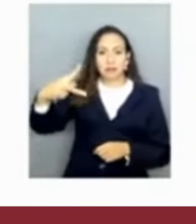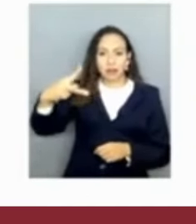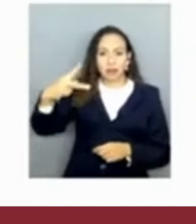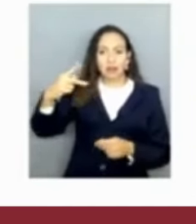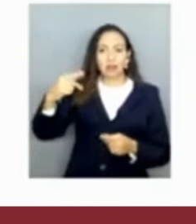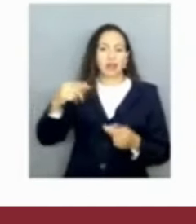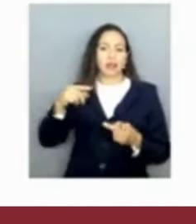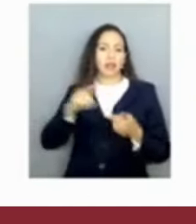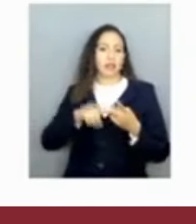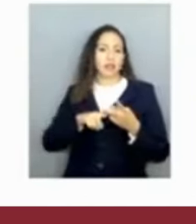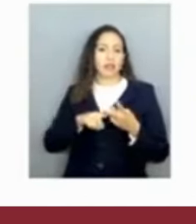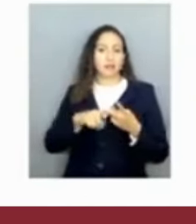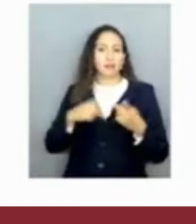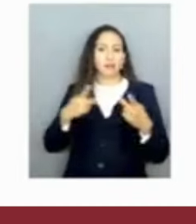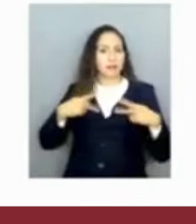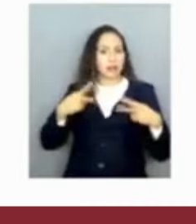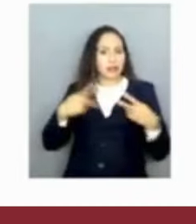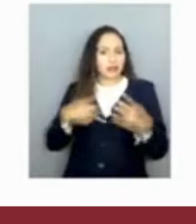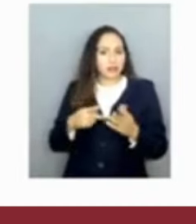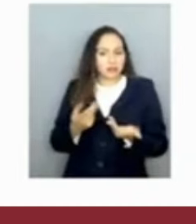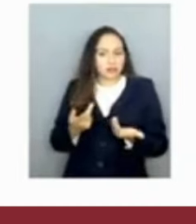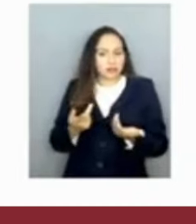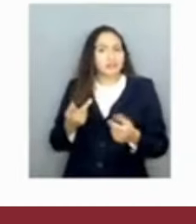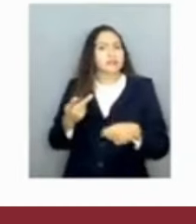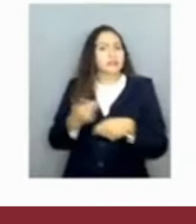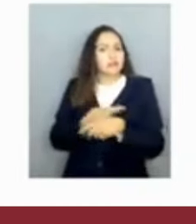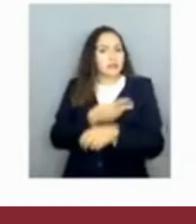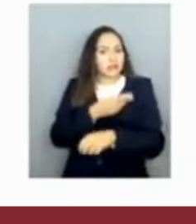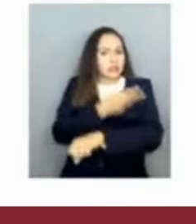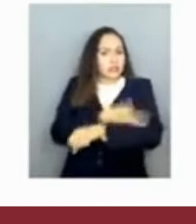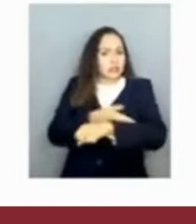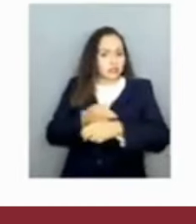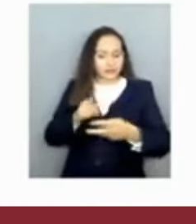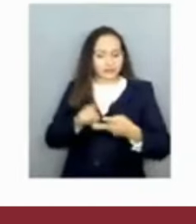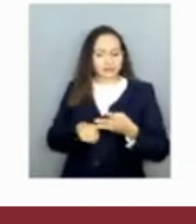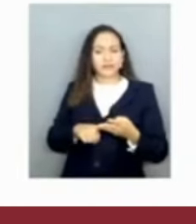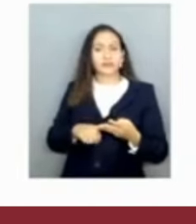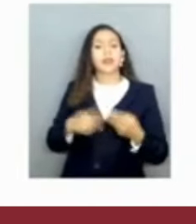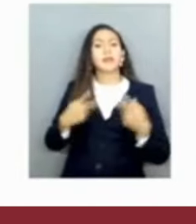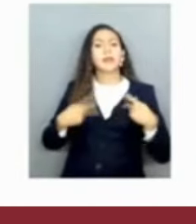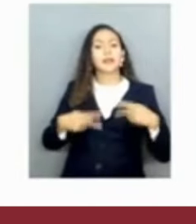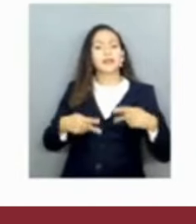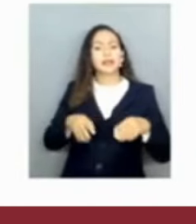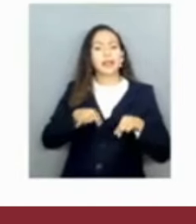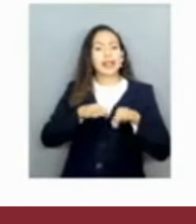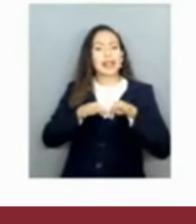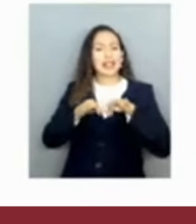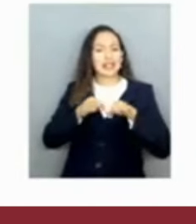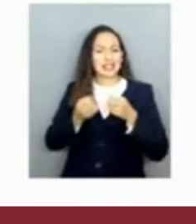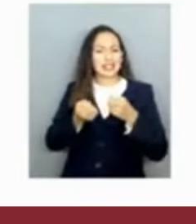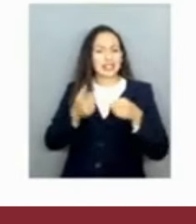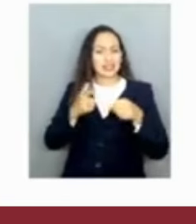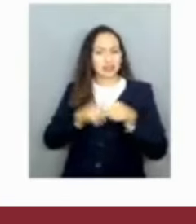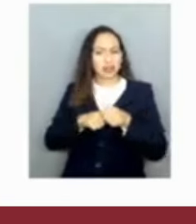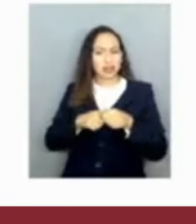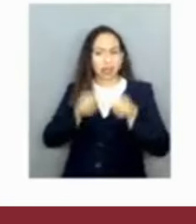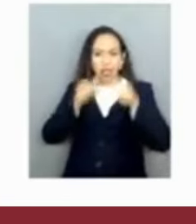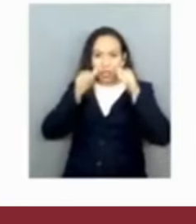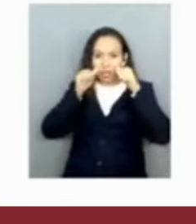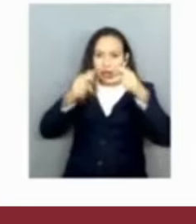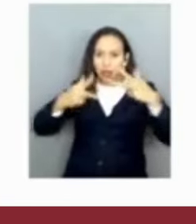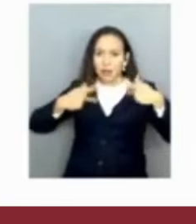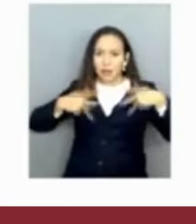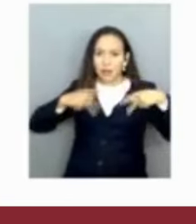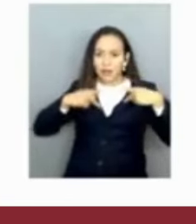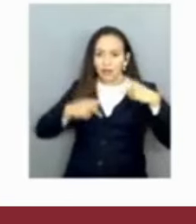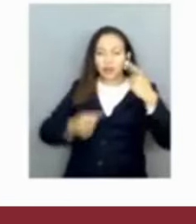ministros deberían estar presentes y participar activamente en las discusiones y decisiones que se tomarán en los próximos meses